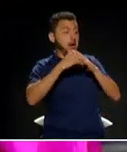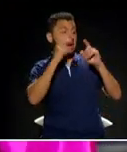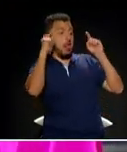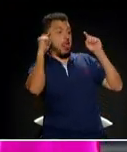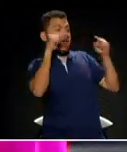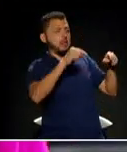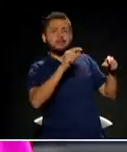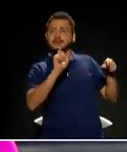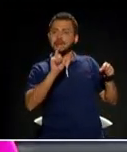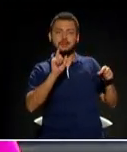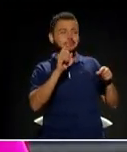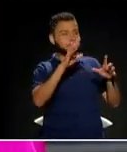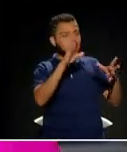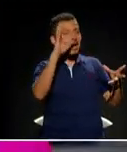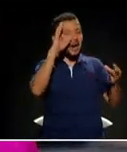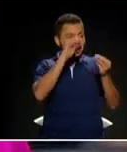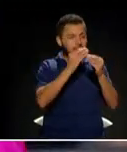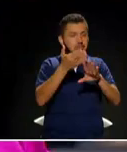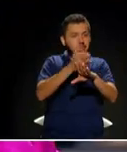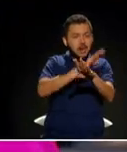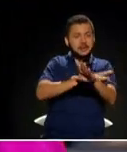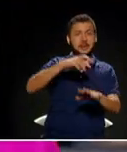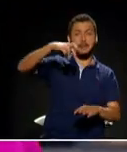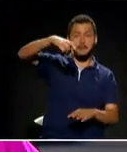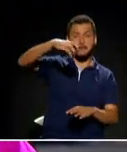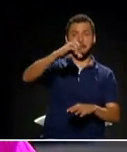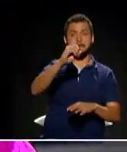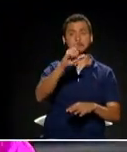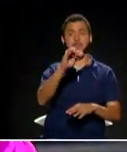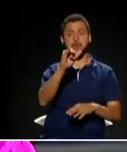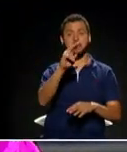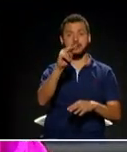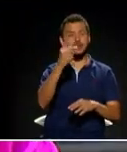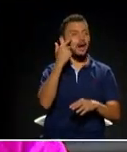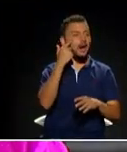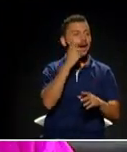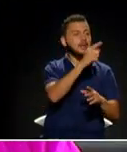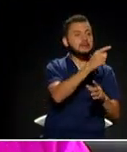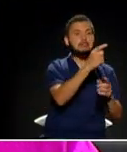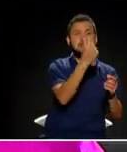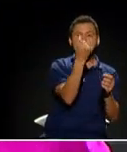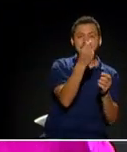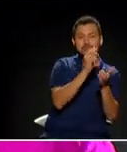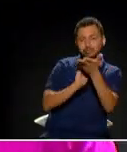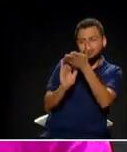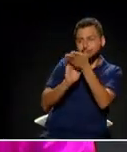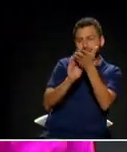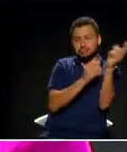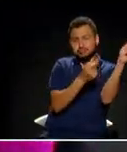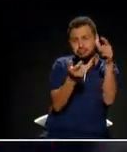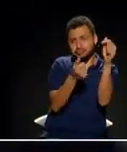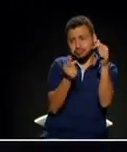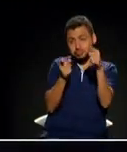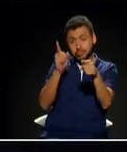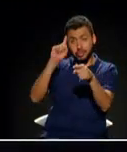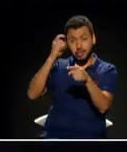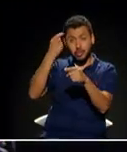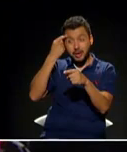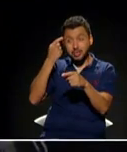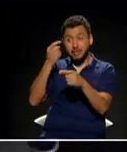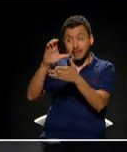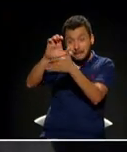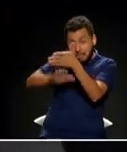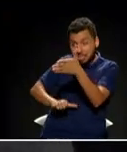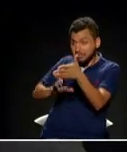y todos los principios y efectivamente me comprometo víctor a que va a ver todo el cuidado